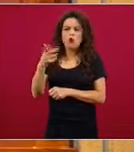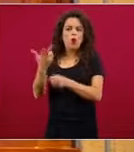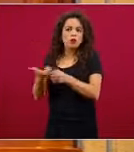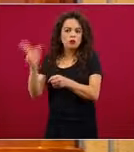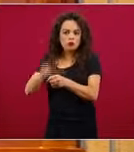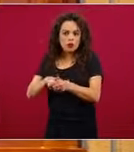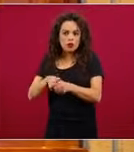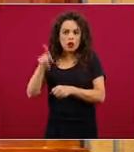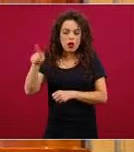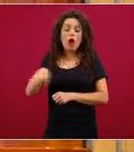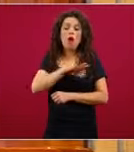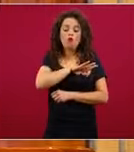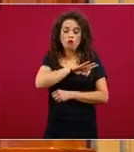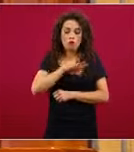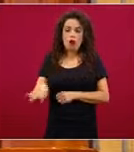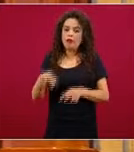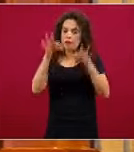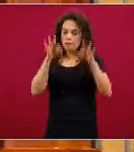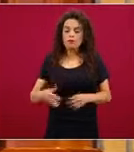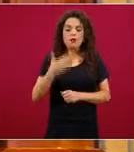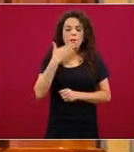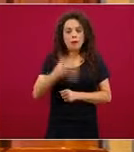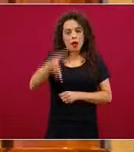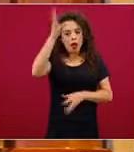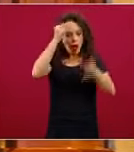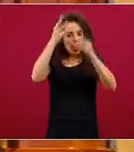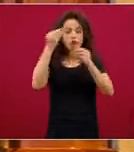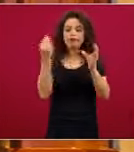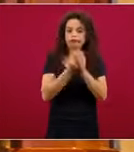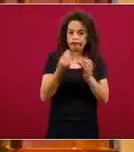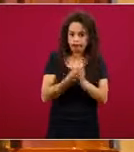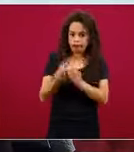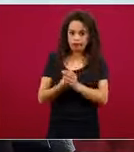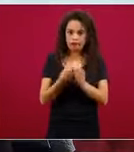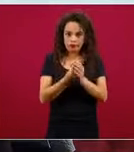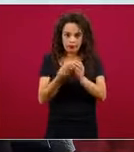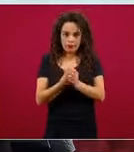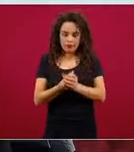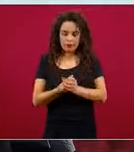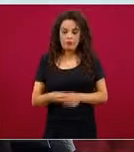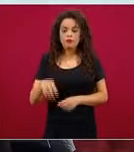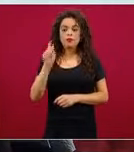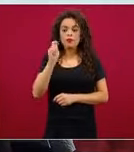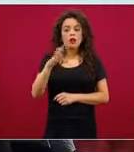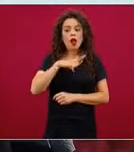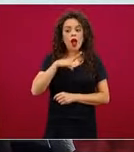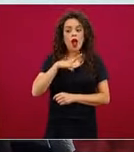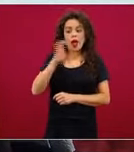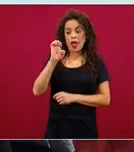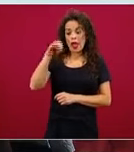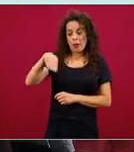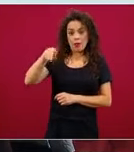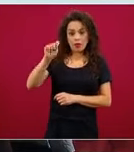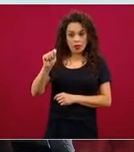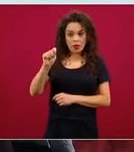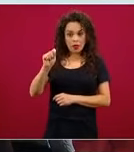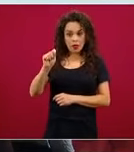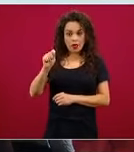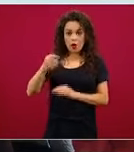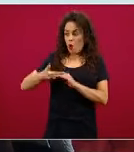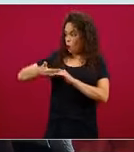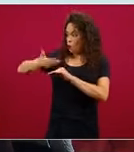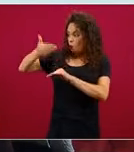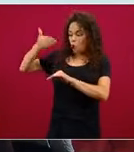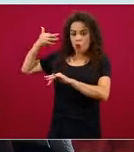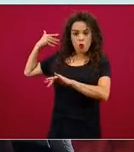estén plenamente capacitados. Es decir, detrás de la operación de un MT hay detrás, hacia el tiempo pasado,